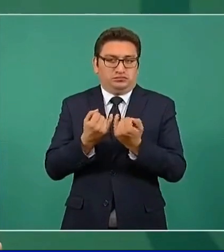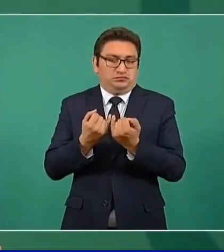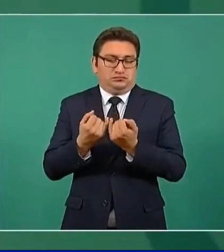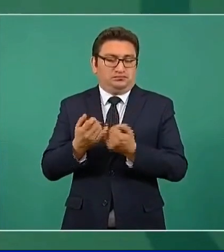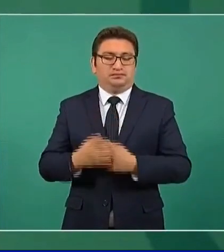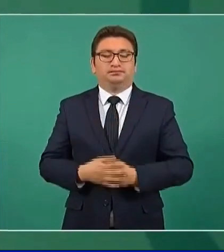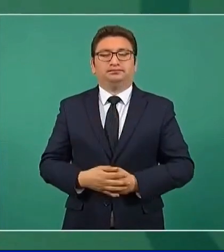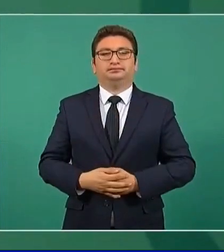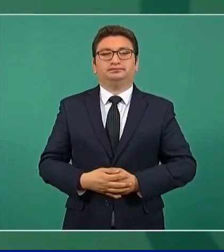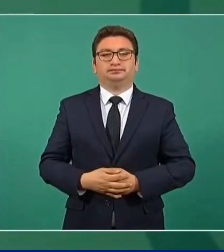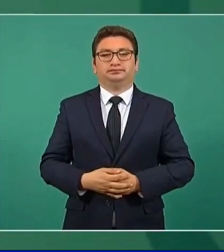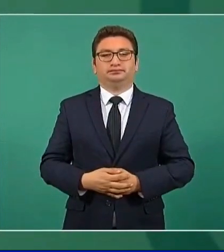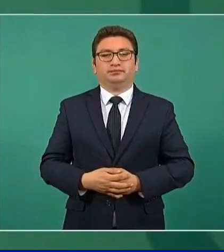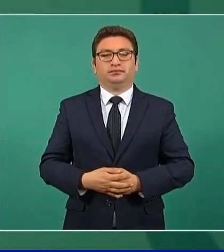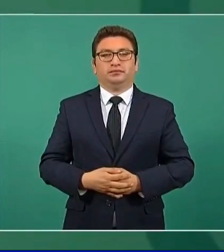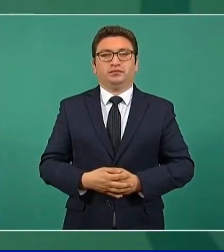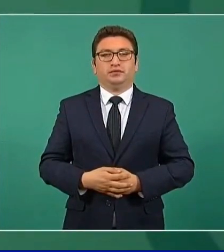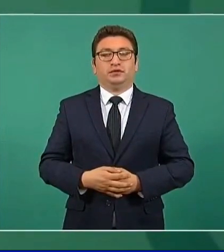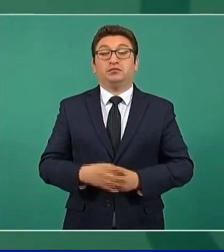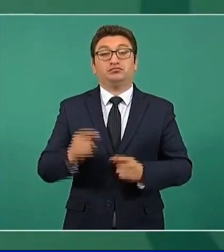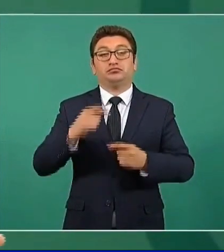y vemos también asuntos